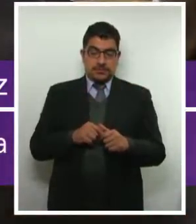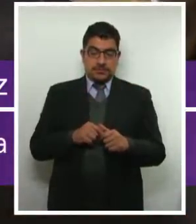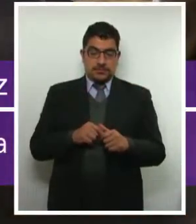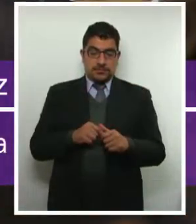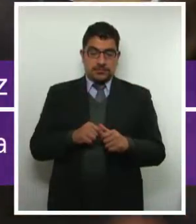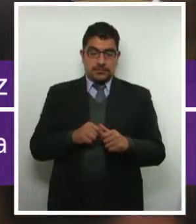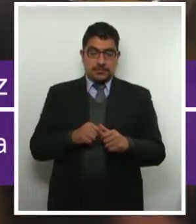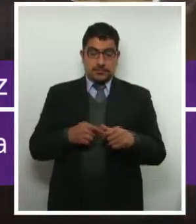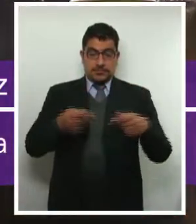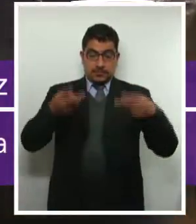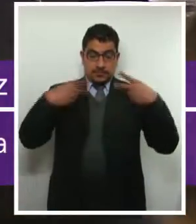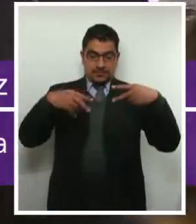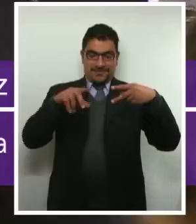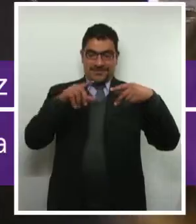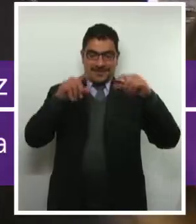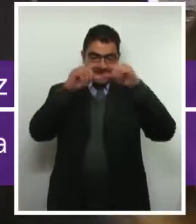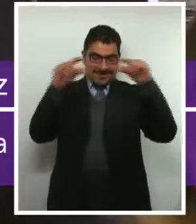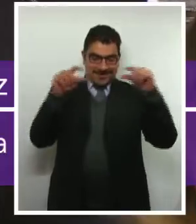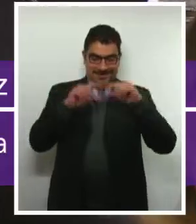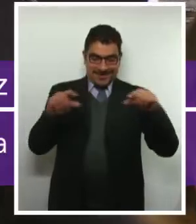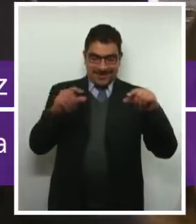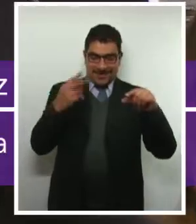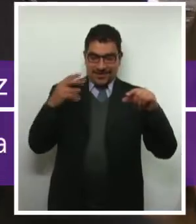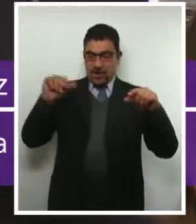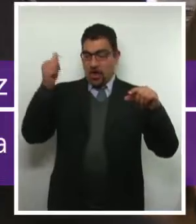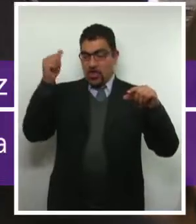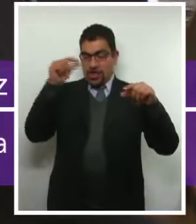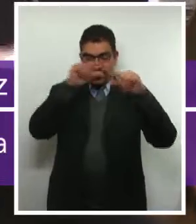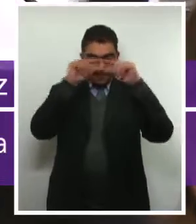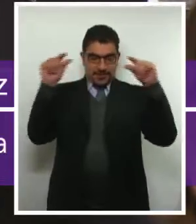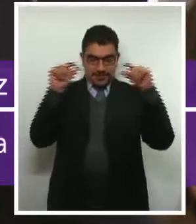Segundo párrafo del 11º transitorio.